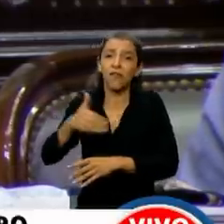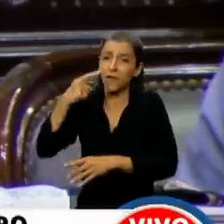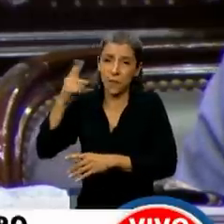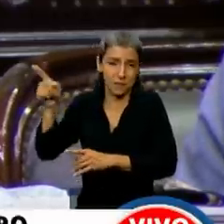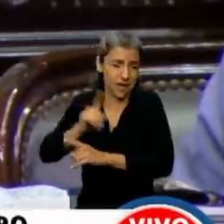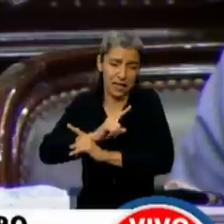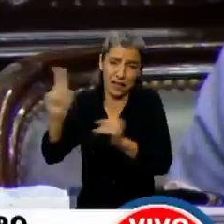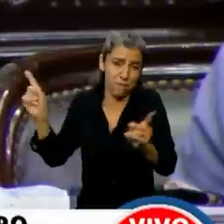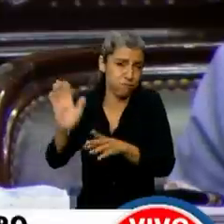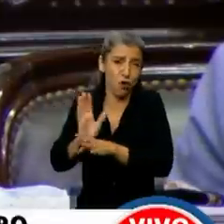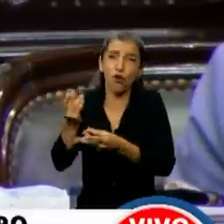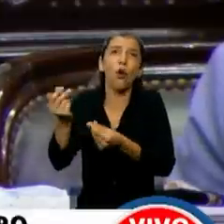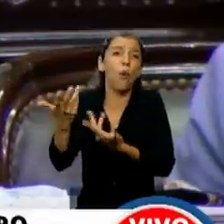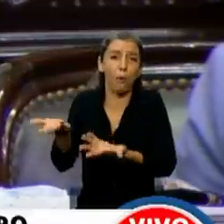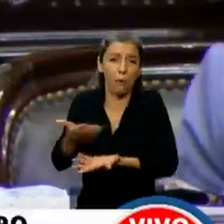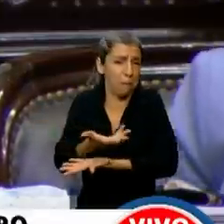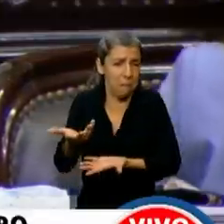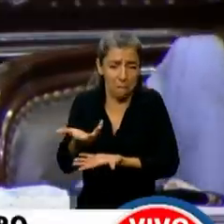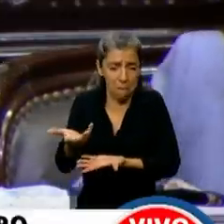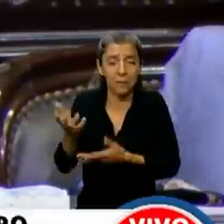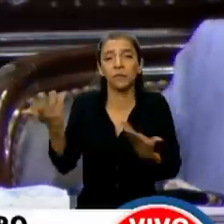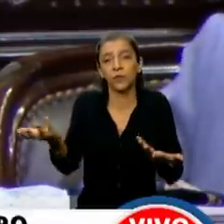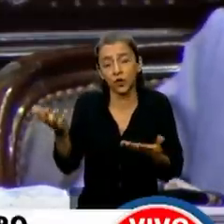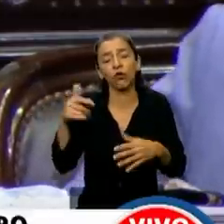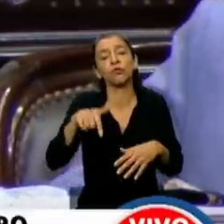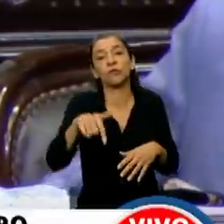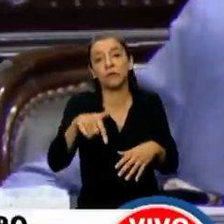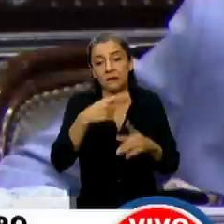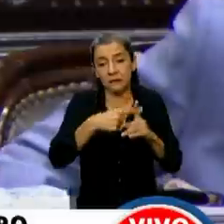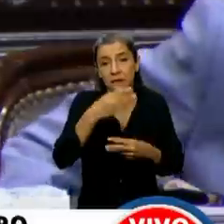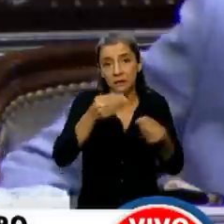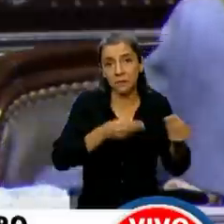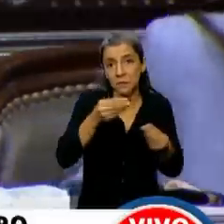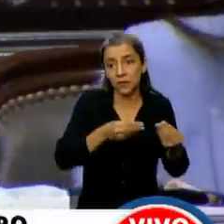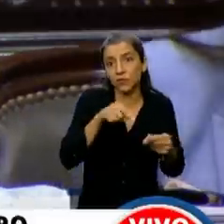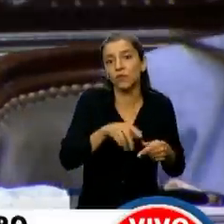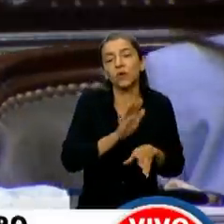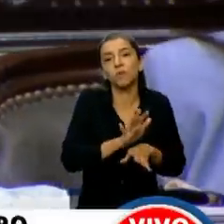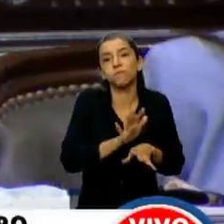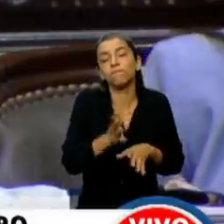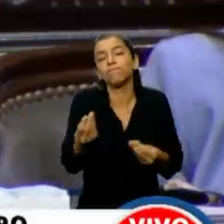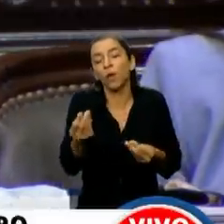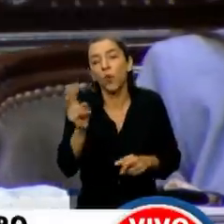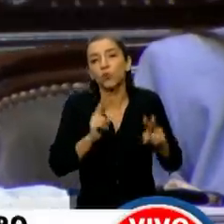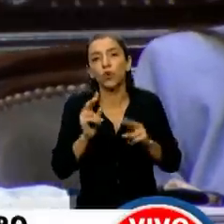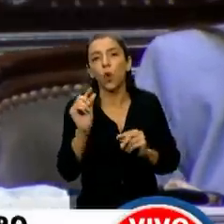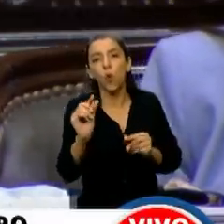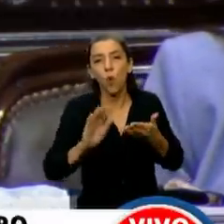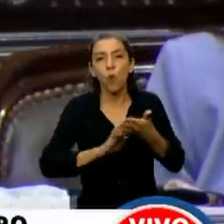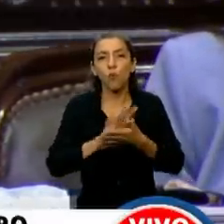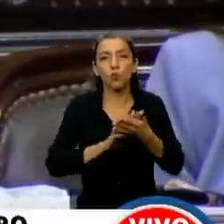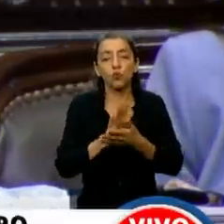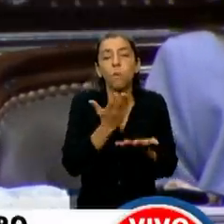todos entonces no se pretenda de este presupuesto mucho más que con una propuesta